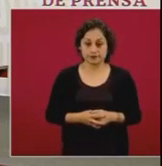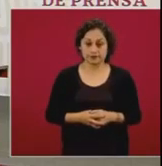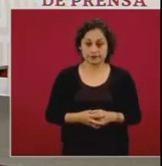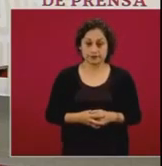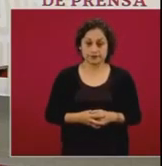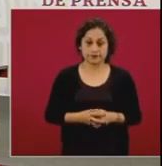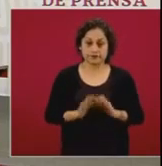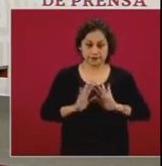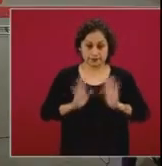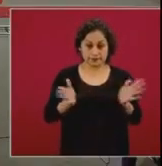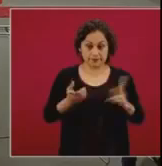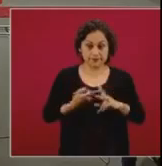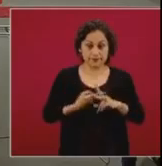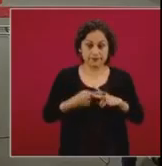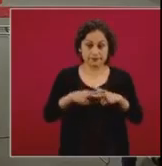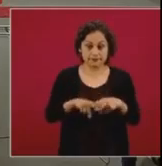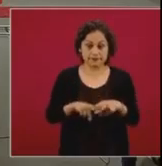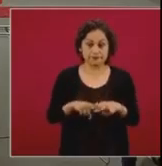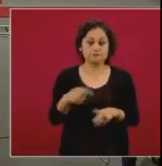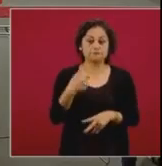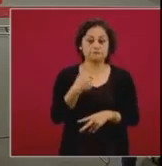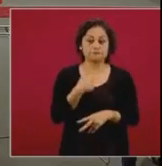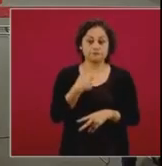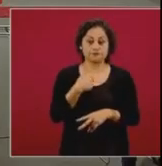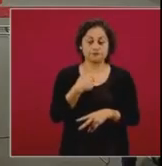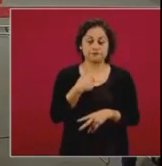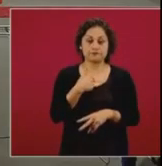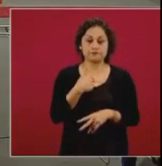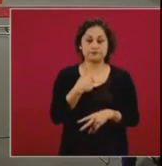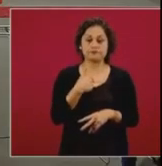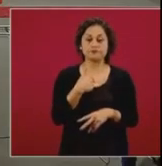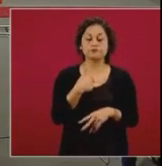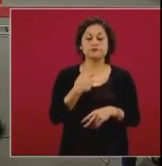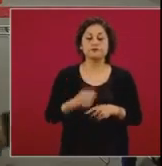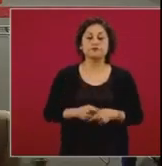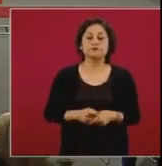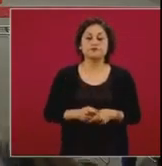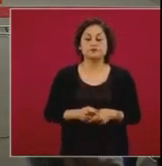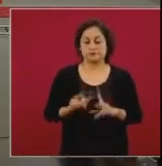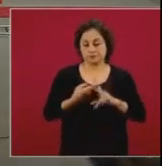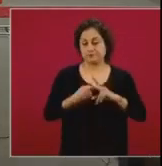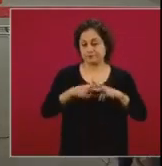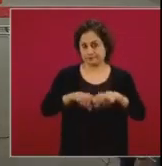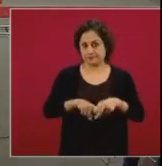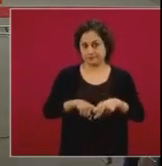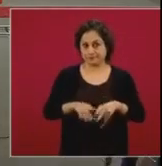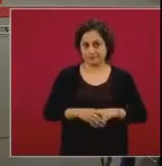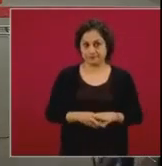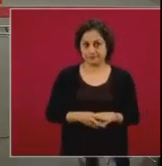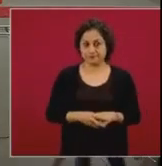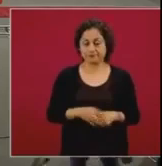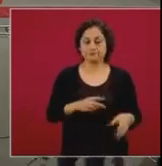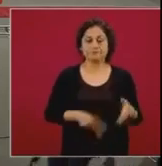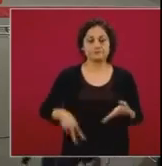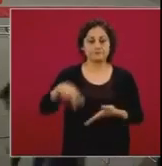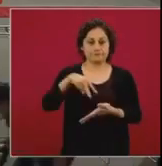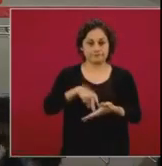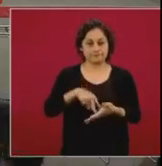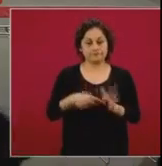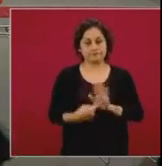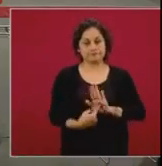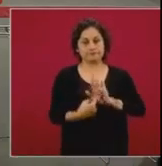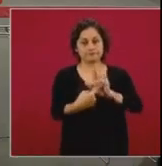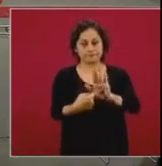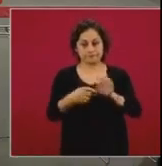entrar en materia, voy a tomar la palabra, pasar al frente y